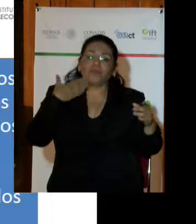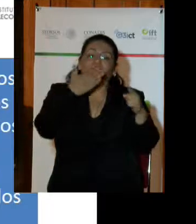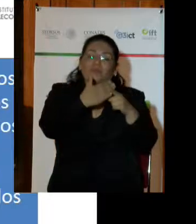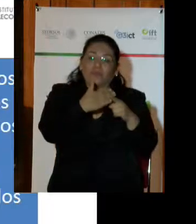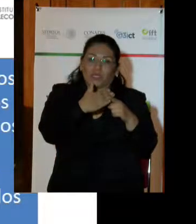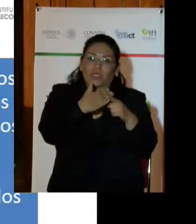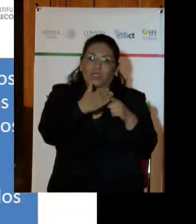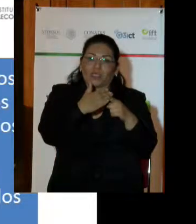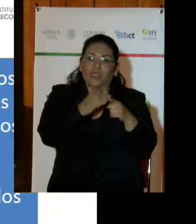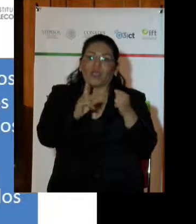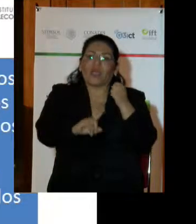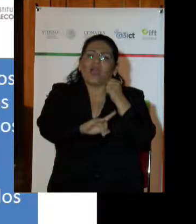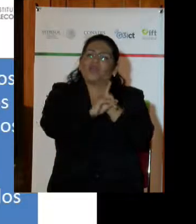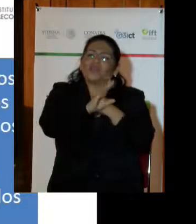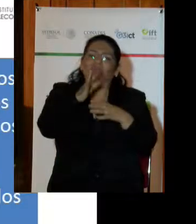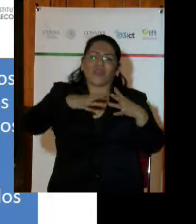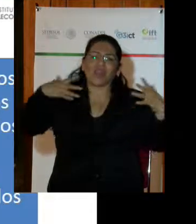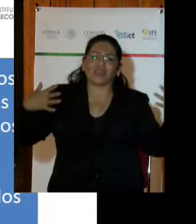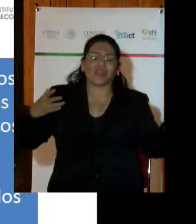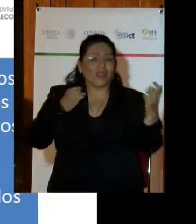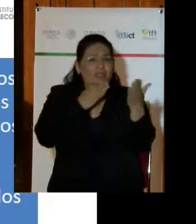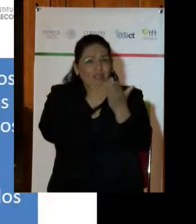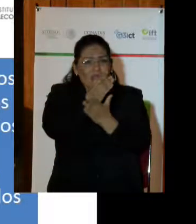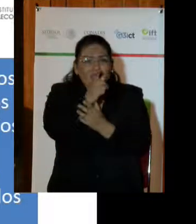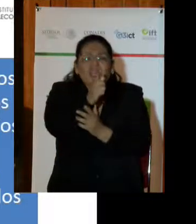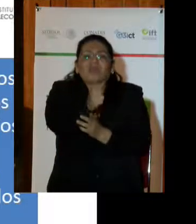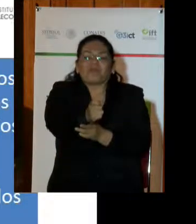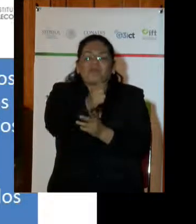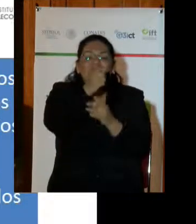aspectos y capítulos, digamos, de los lineamientos es